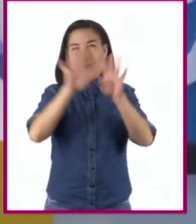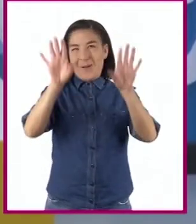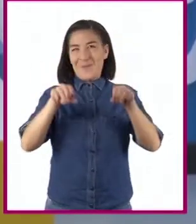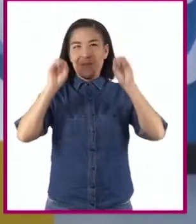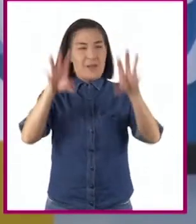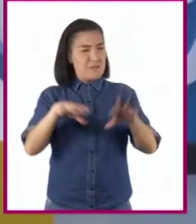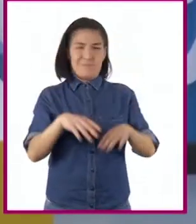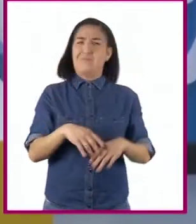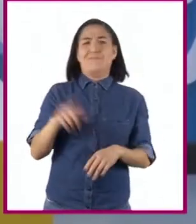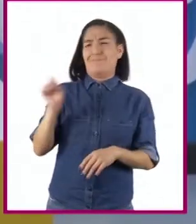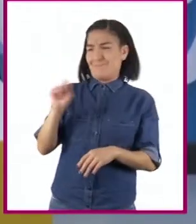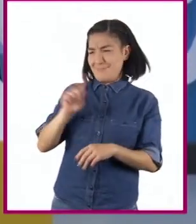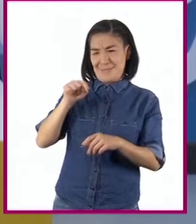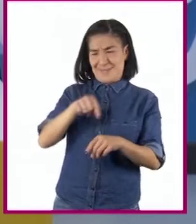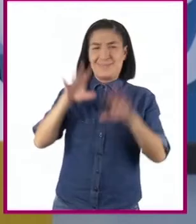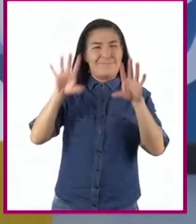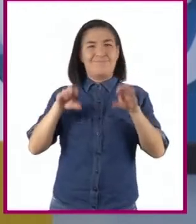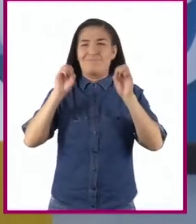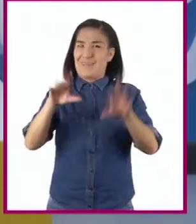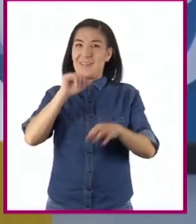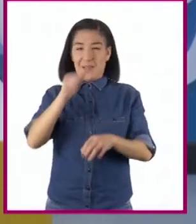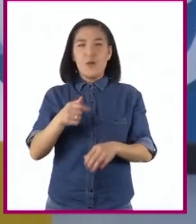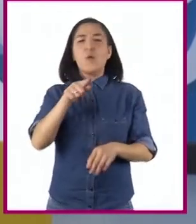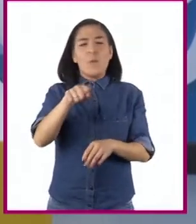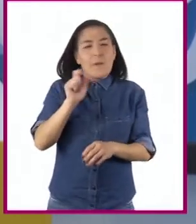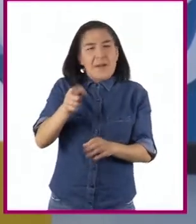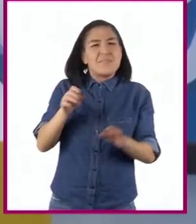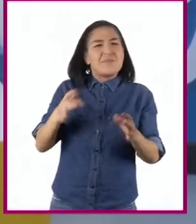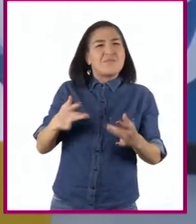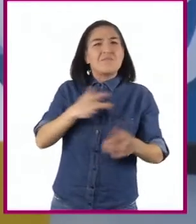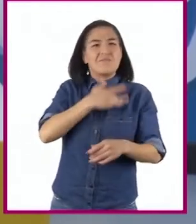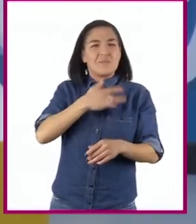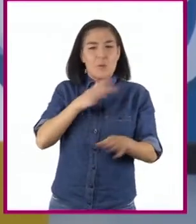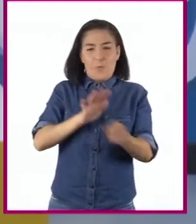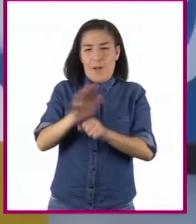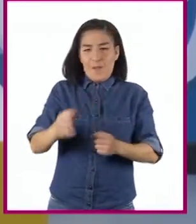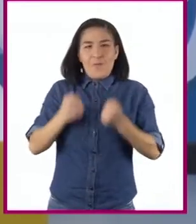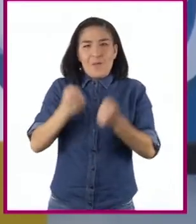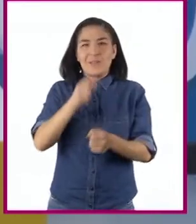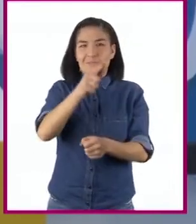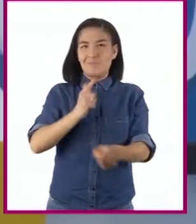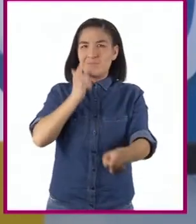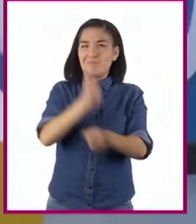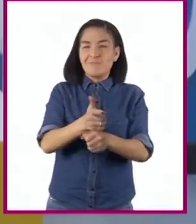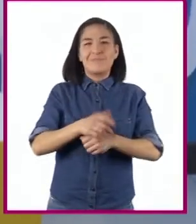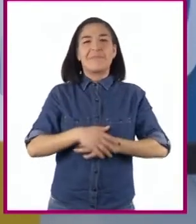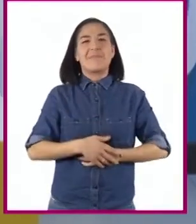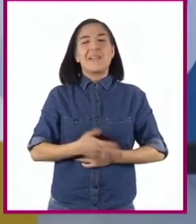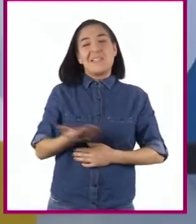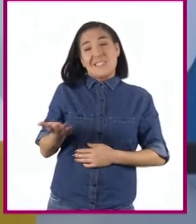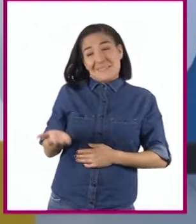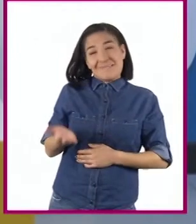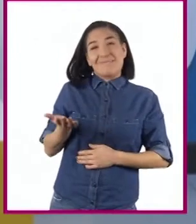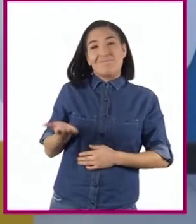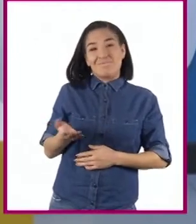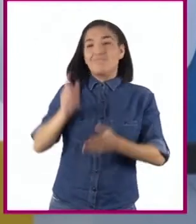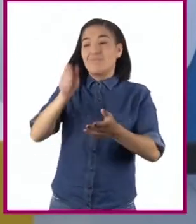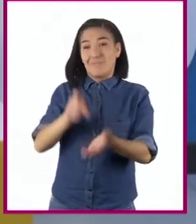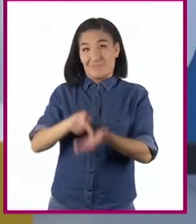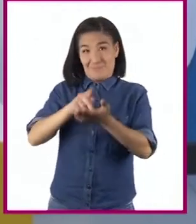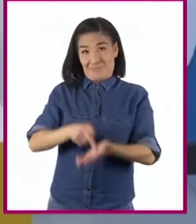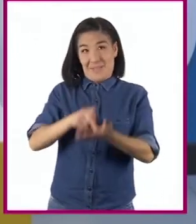Observa detenidamente el sistema y dime qué fuerzas puedes identificar. Pues el